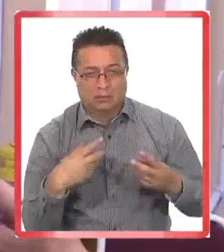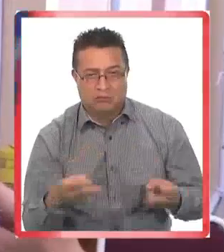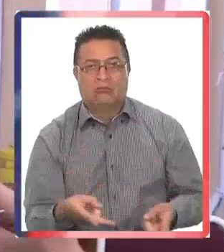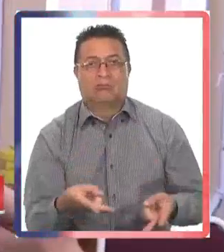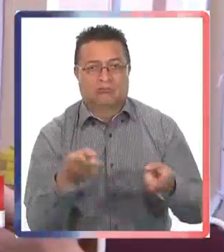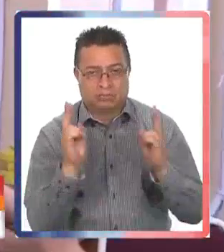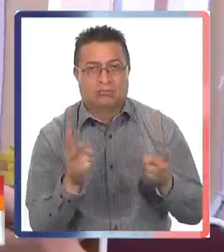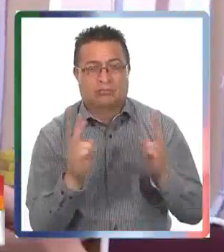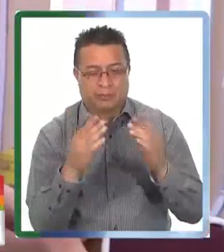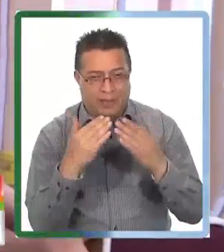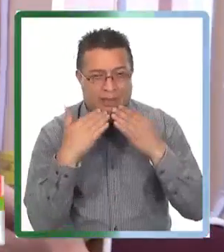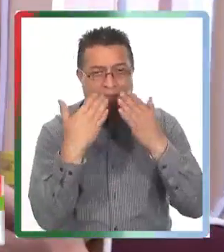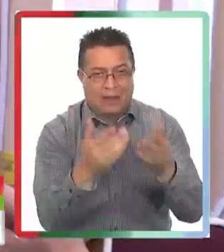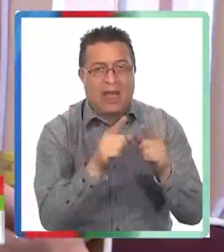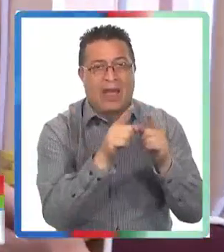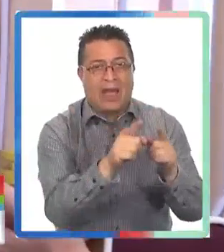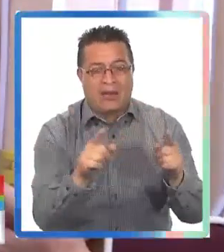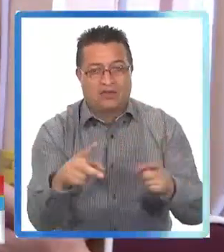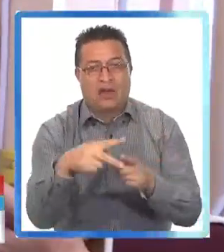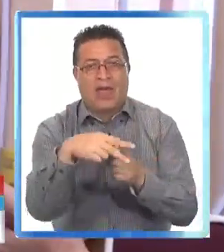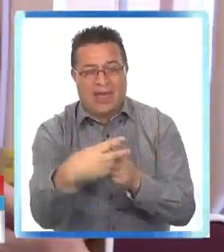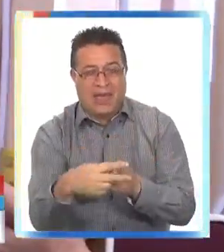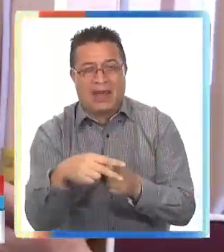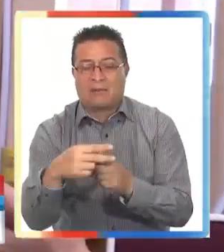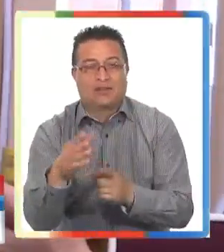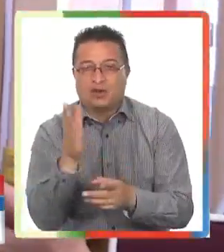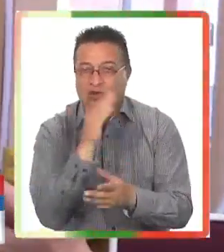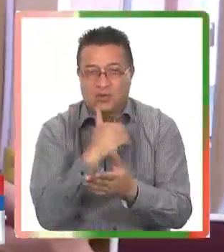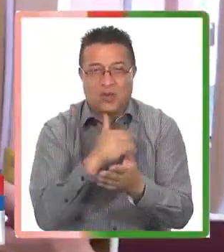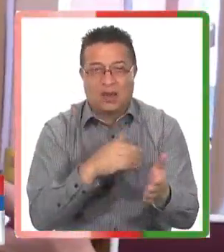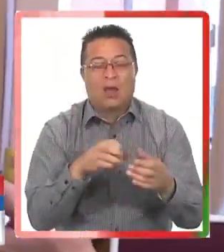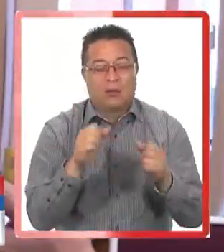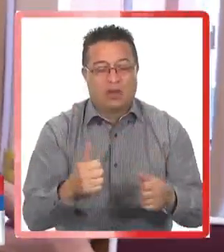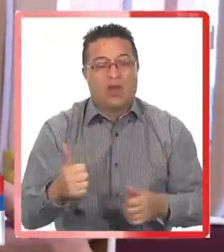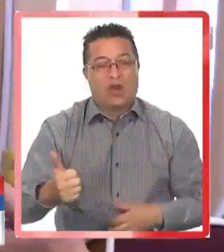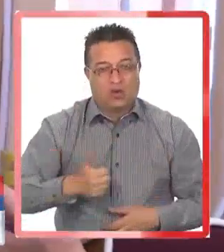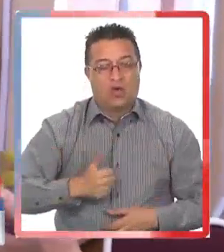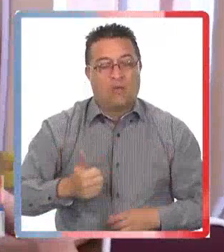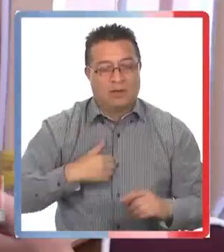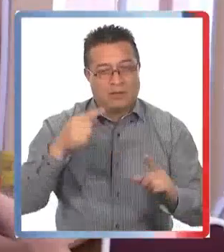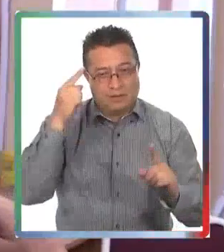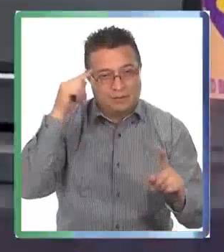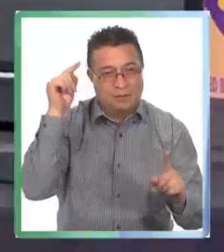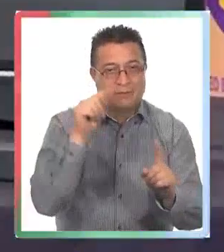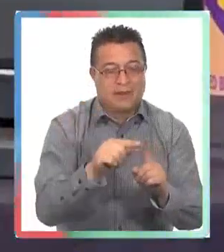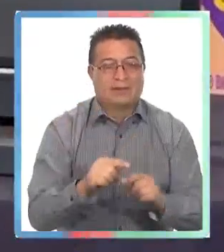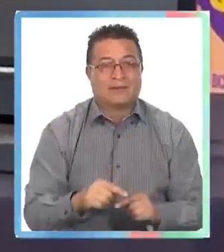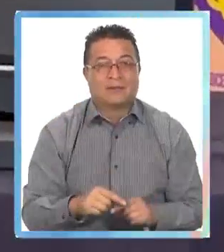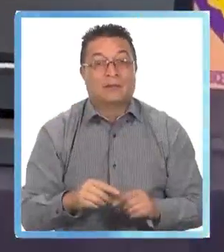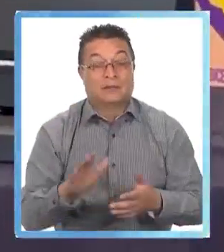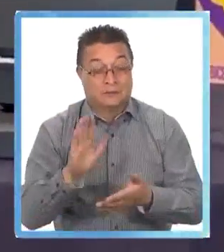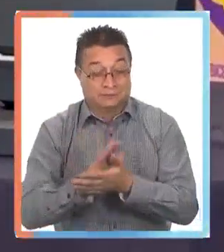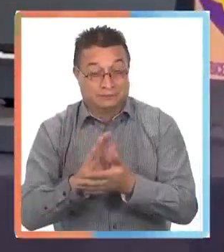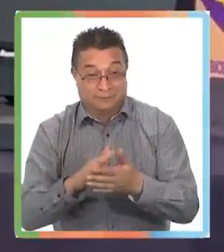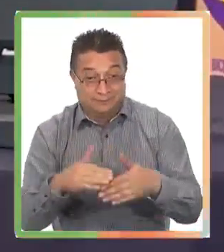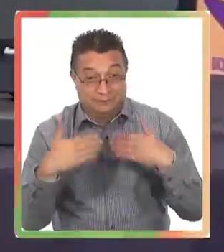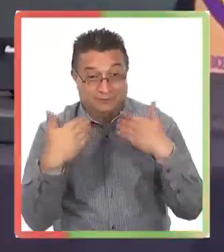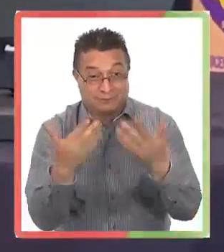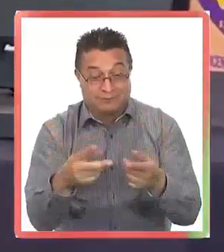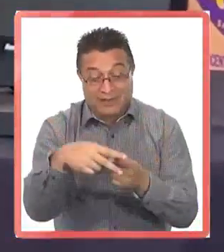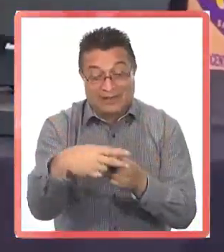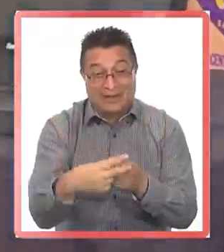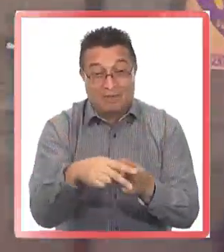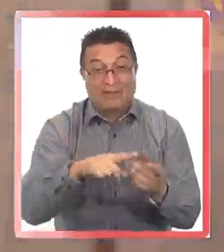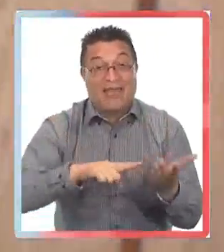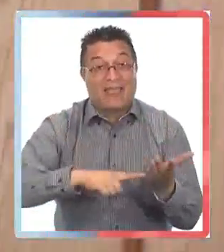la posibilidad de entregarles a ellos las herramientas que no tienen para poder cumplir con sus metas. Durante la ceremonia de entrega de